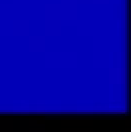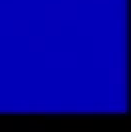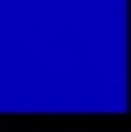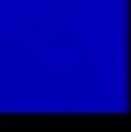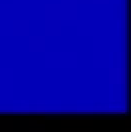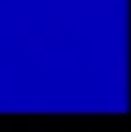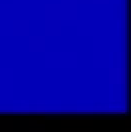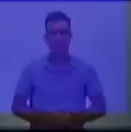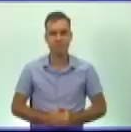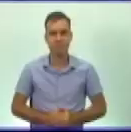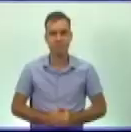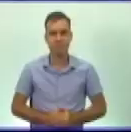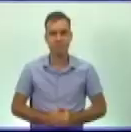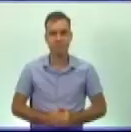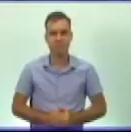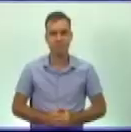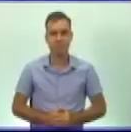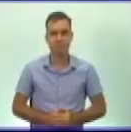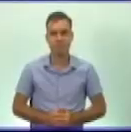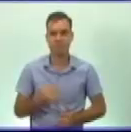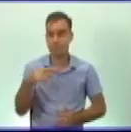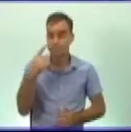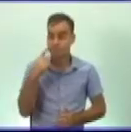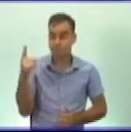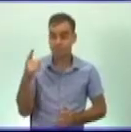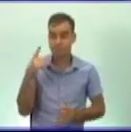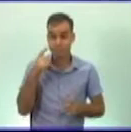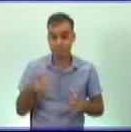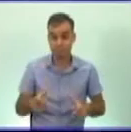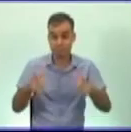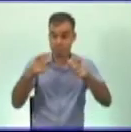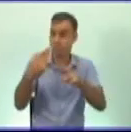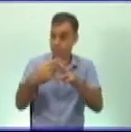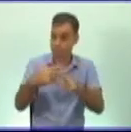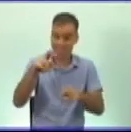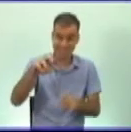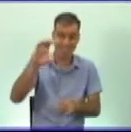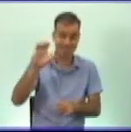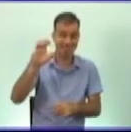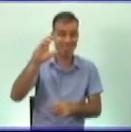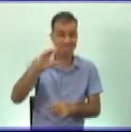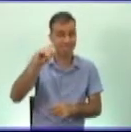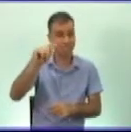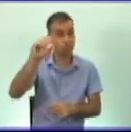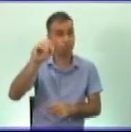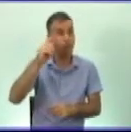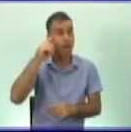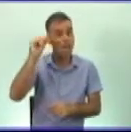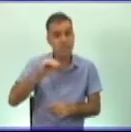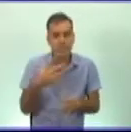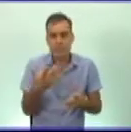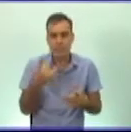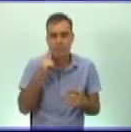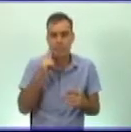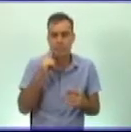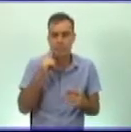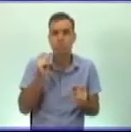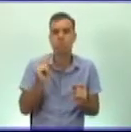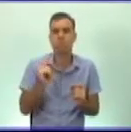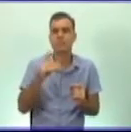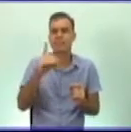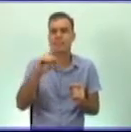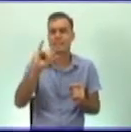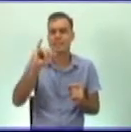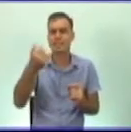Bien, han observado que estamos en presencia de un cilindro circular recto donde conocemos el diámetro, la cuerda